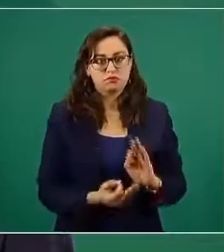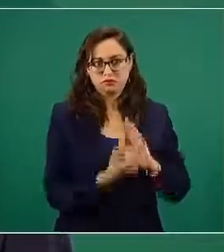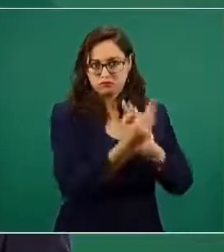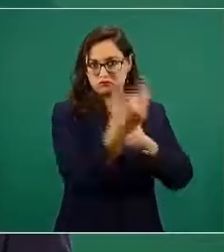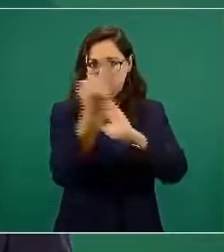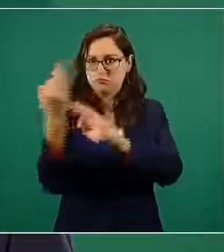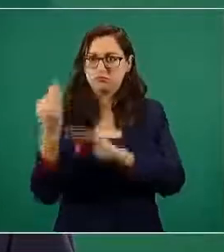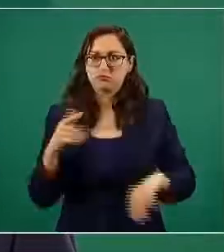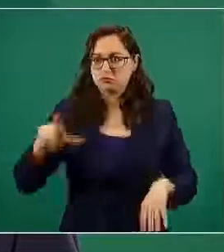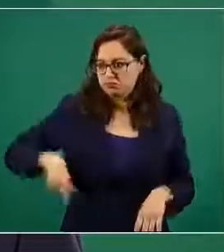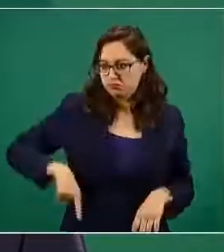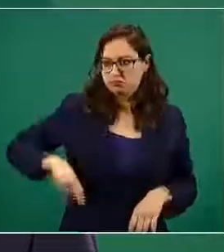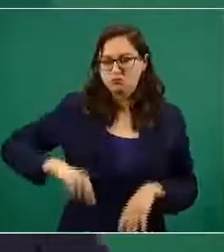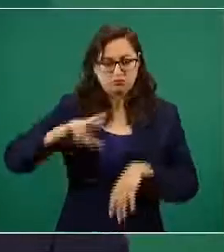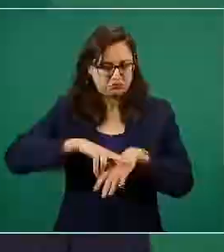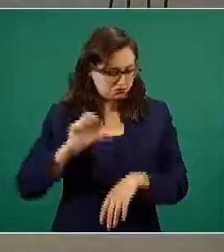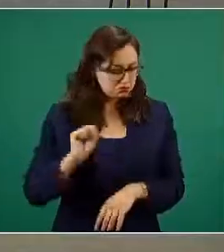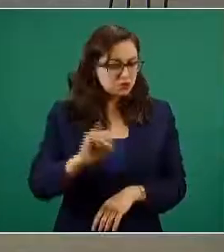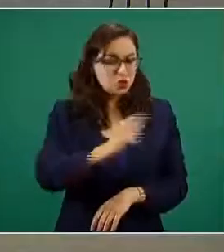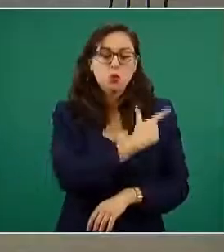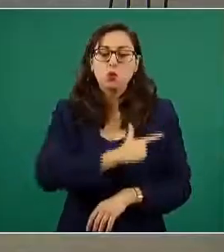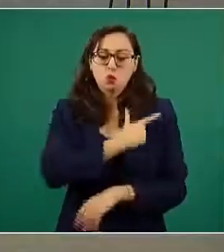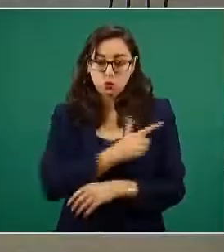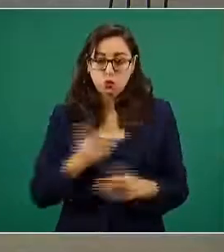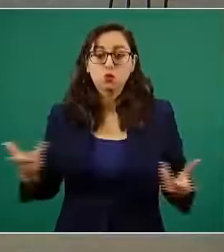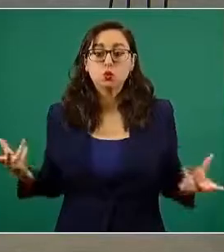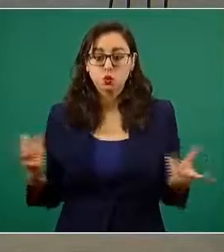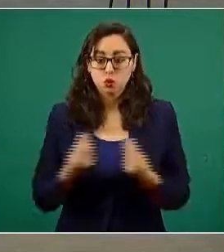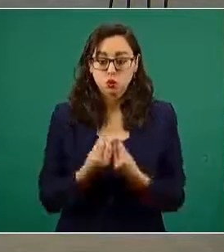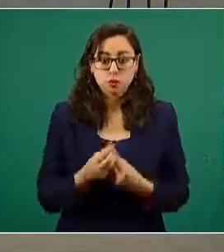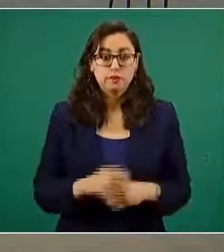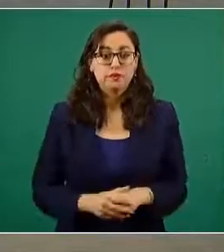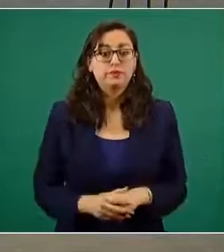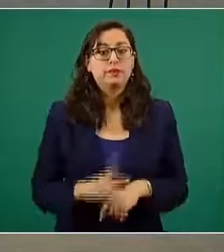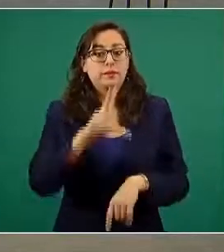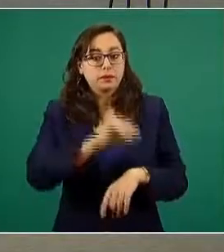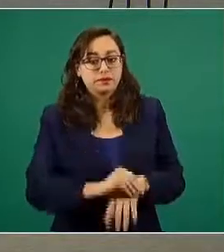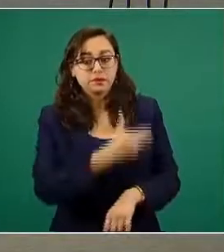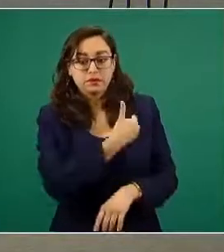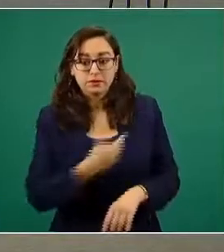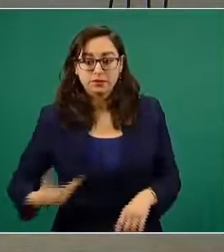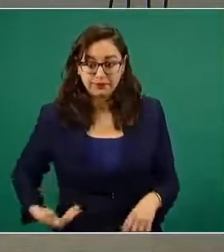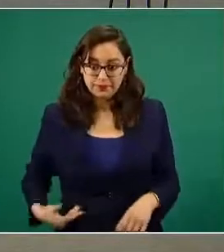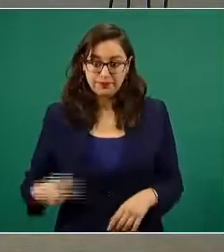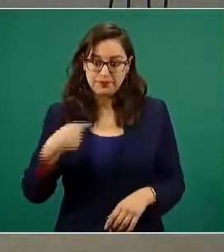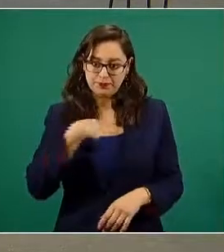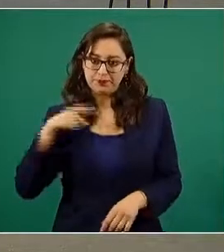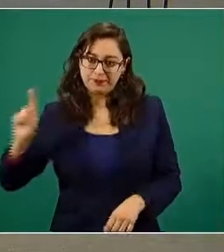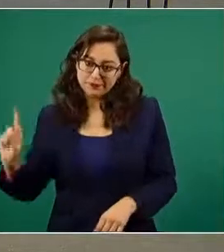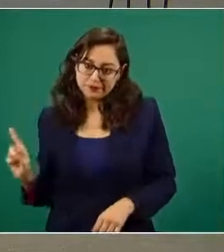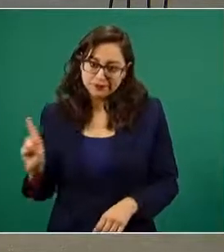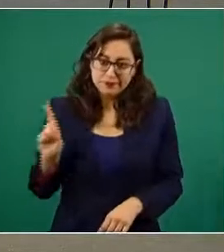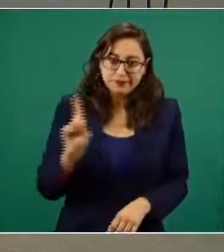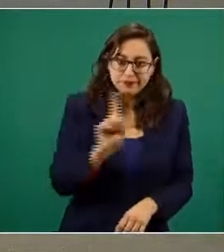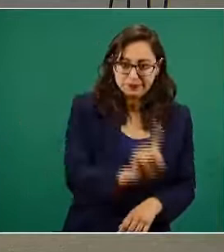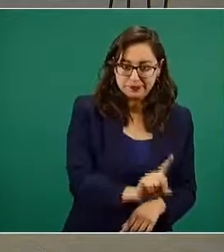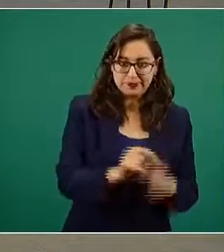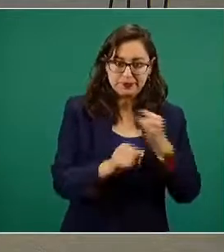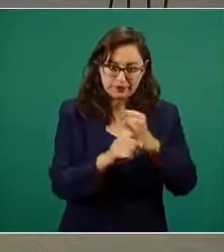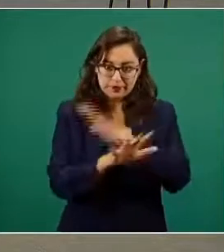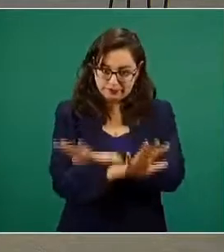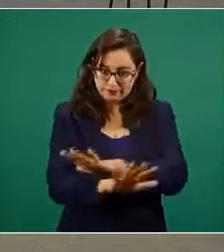construyendo este esfuerzo conjunto. Si me permite, presidente, voy a presentar entonces el informe técnico